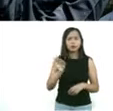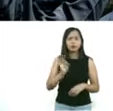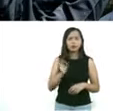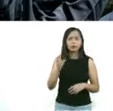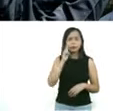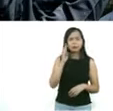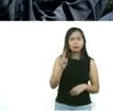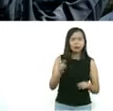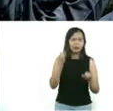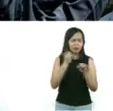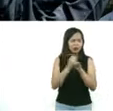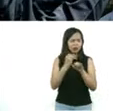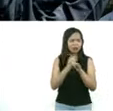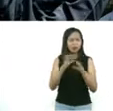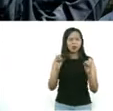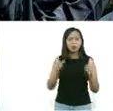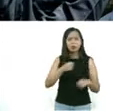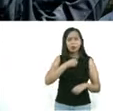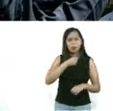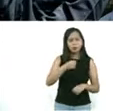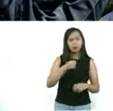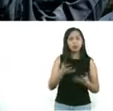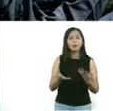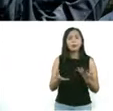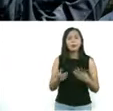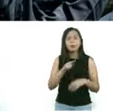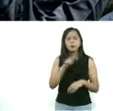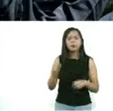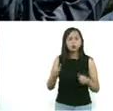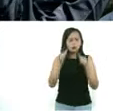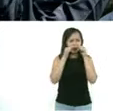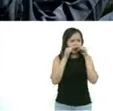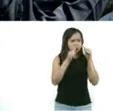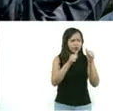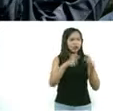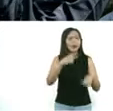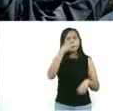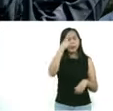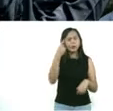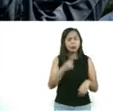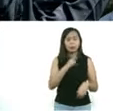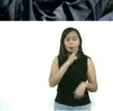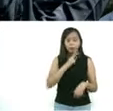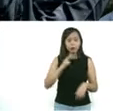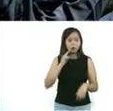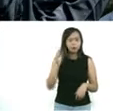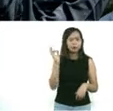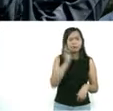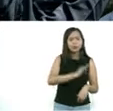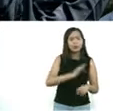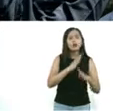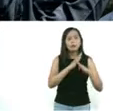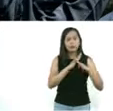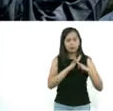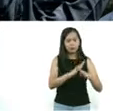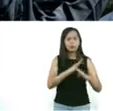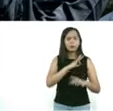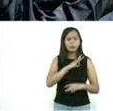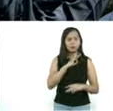oficiales y a través de los medios de comunicación en cuentas verificadas para evitar caer en noticias falsas. La unidad del contacto